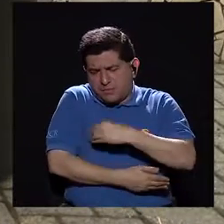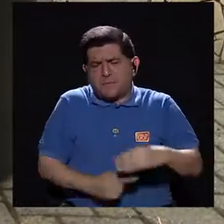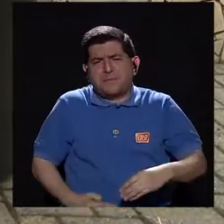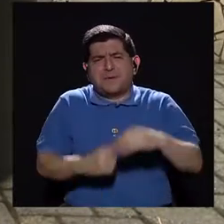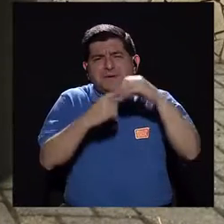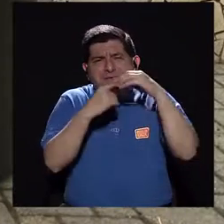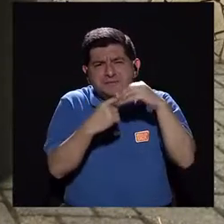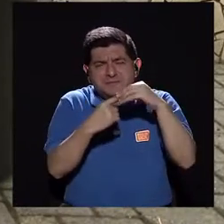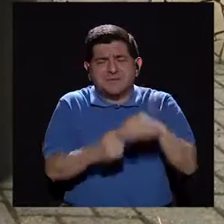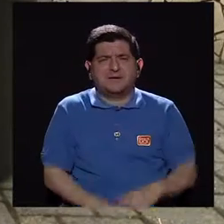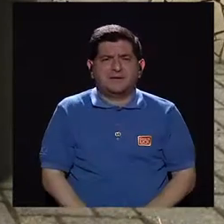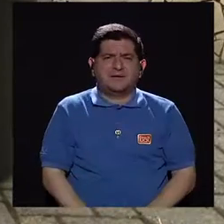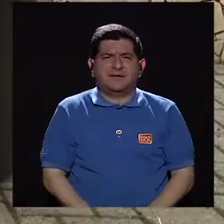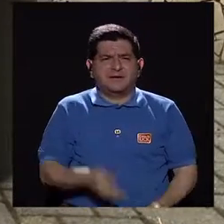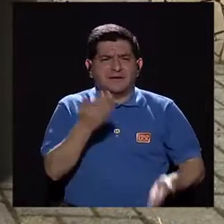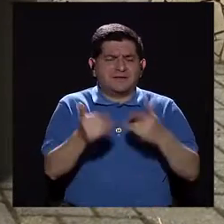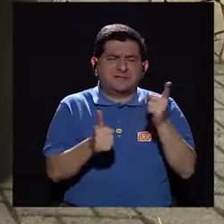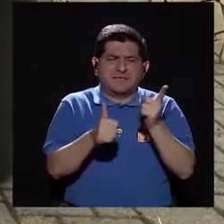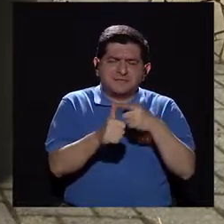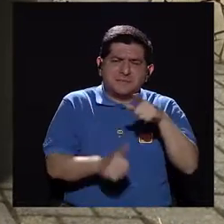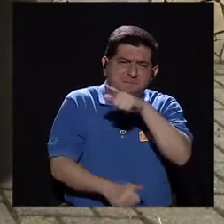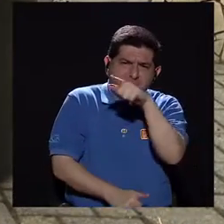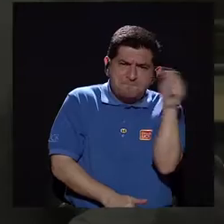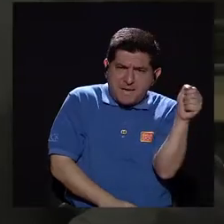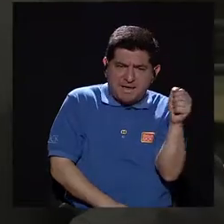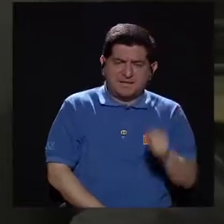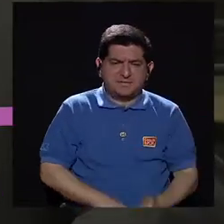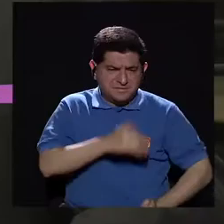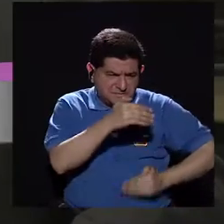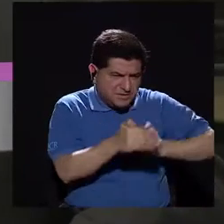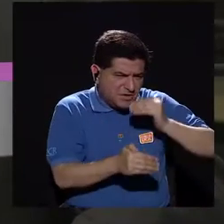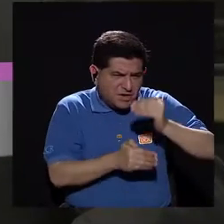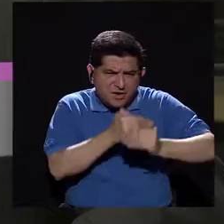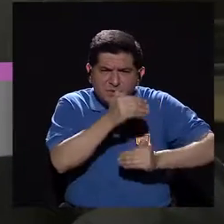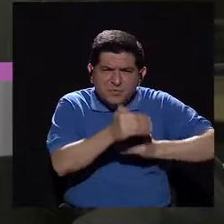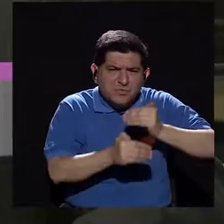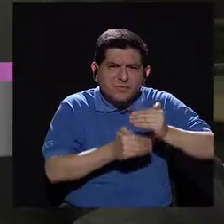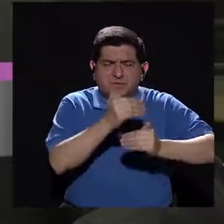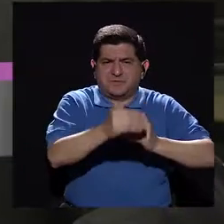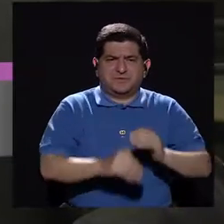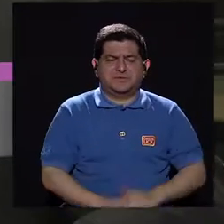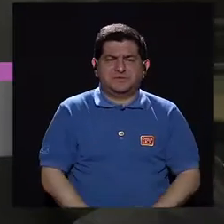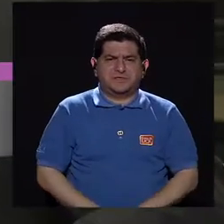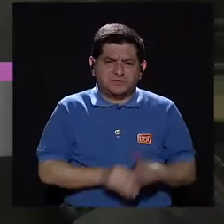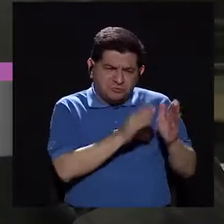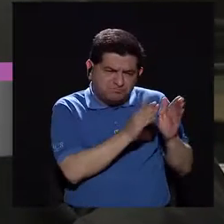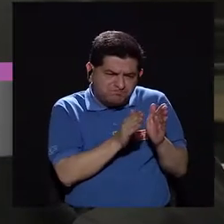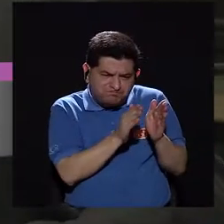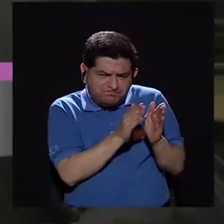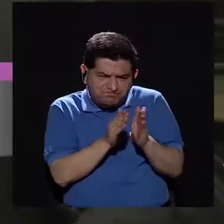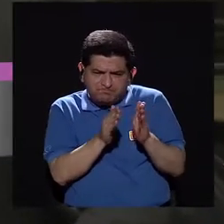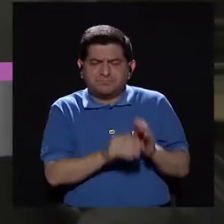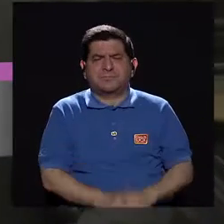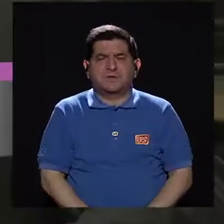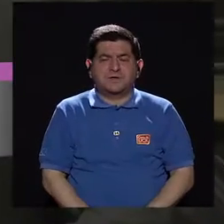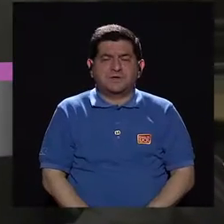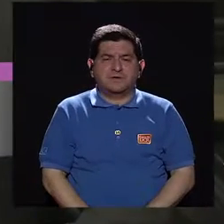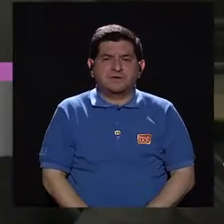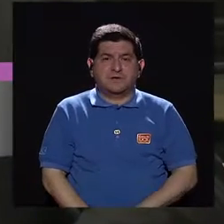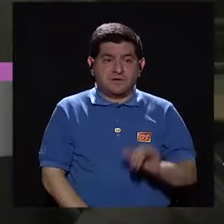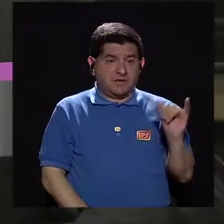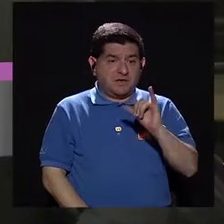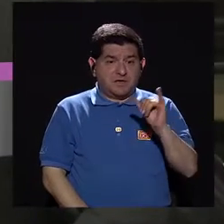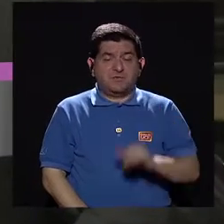amamantando, principalmente en el primer mes, durante el proceso de acomodo, ¿verdad? Y durante el